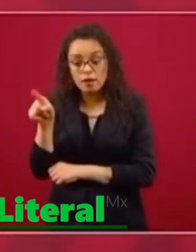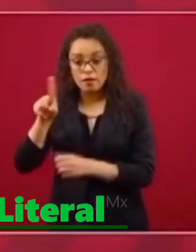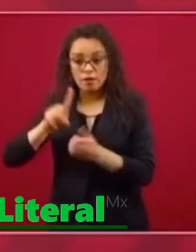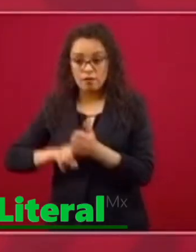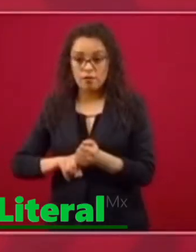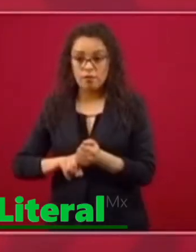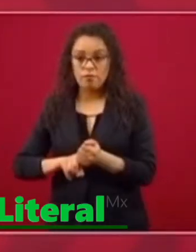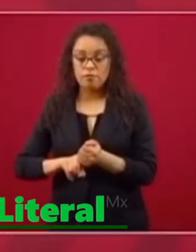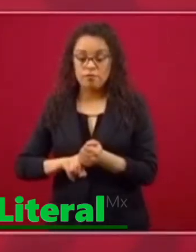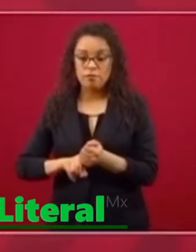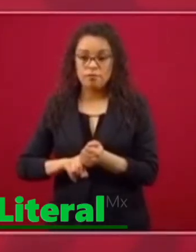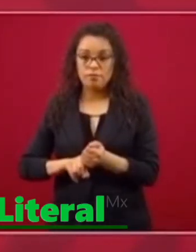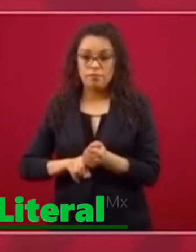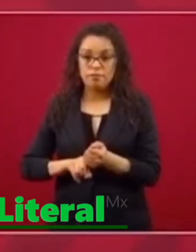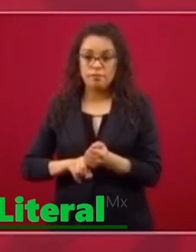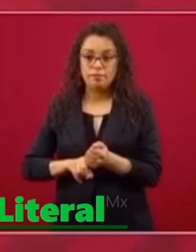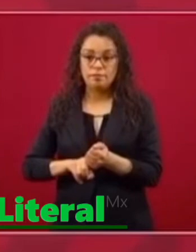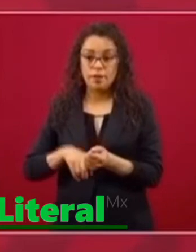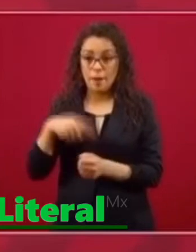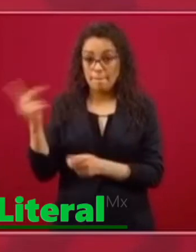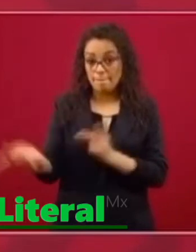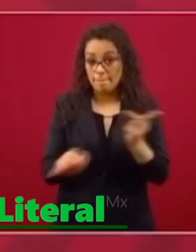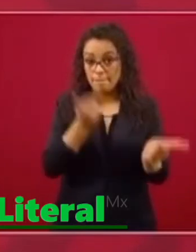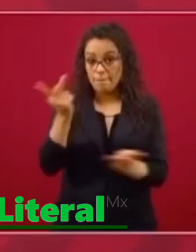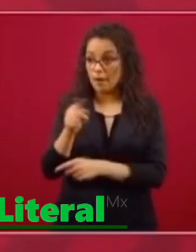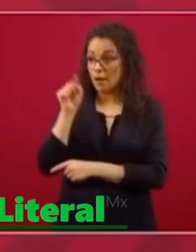o mejor dicho, la encuesta del INEGI